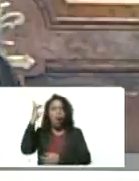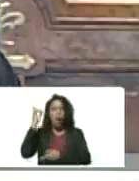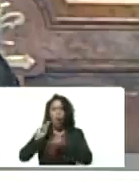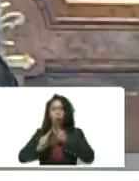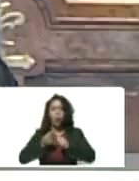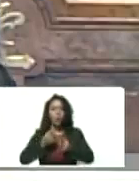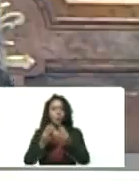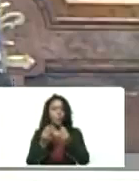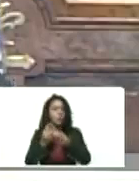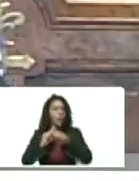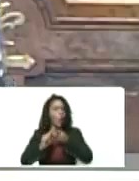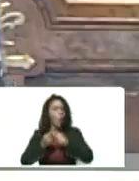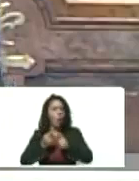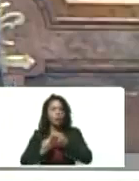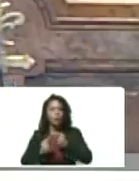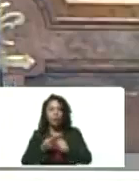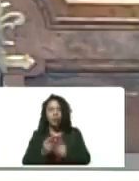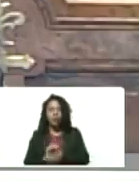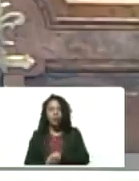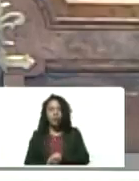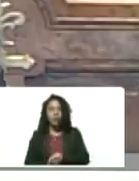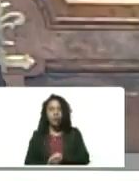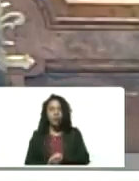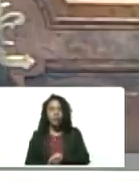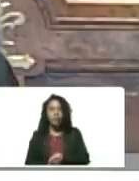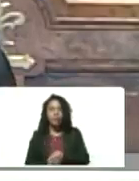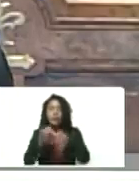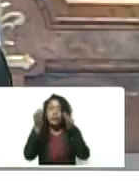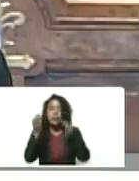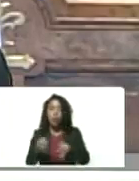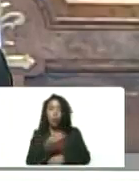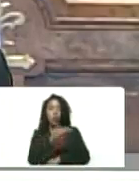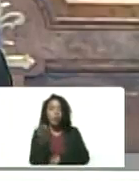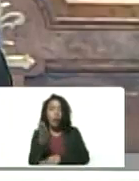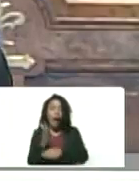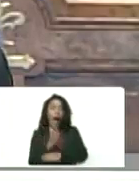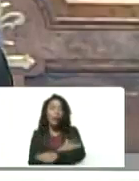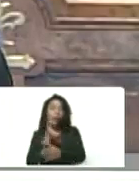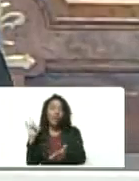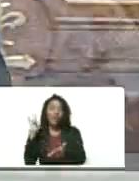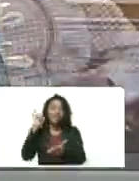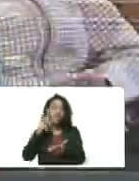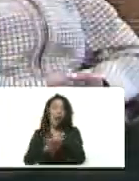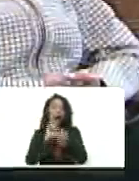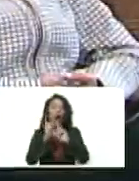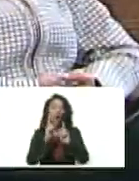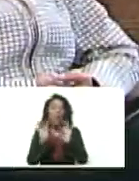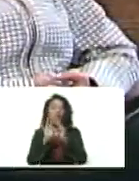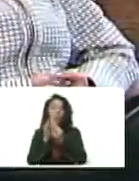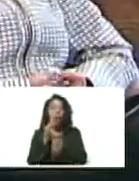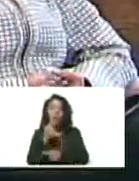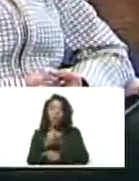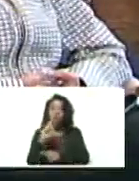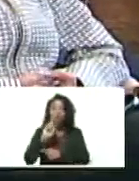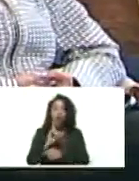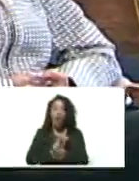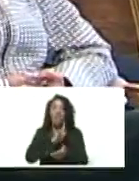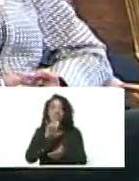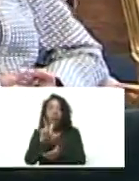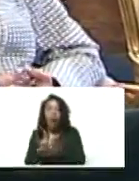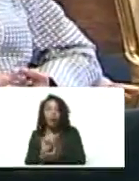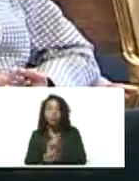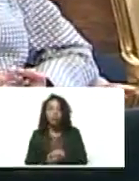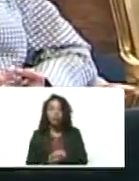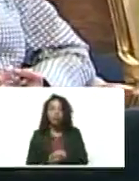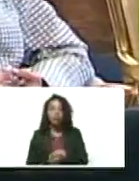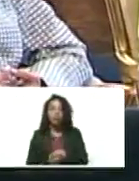muchas cosas seguramente ustedes antes de viajar aquí algunos sus familiares la verdad dicho no viajen